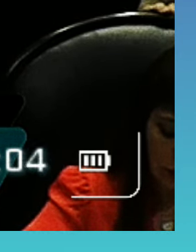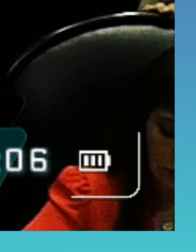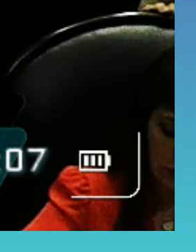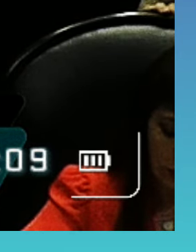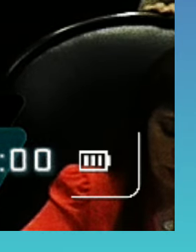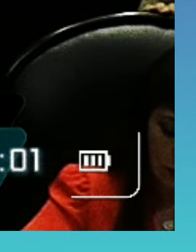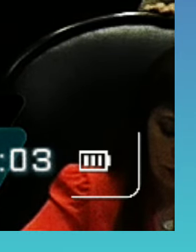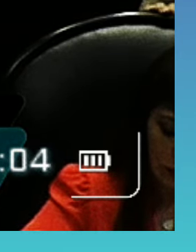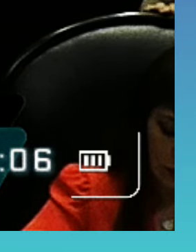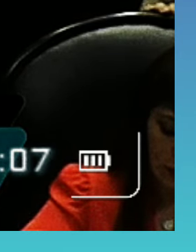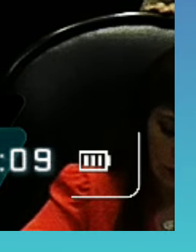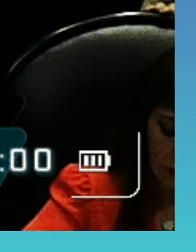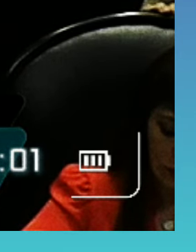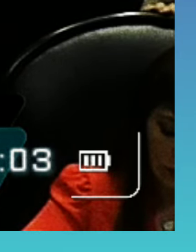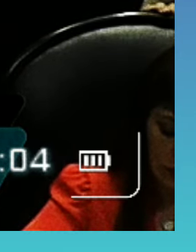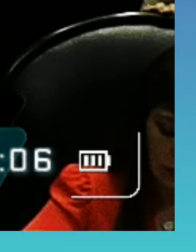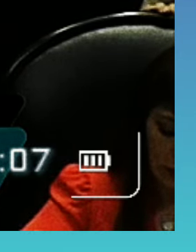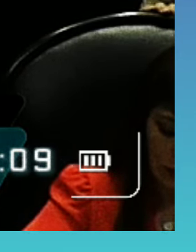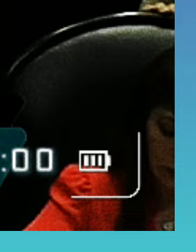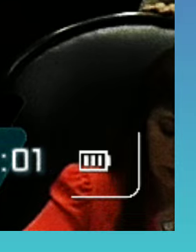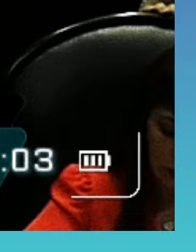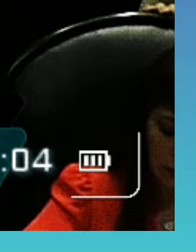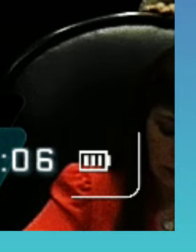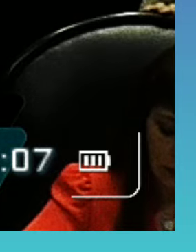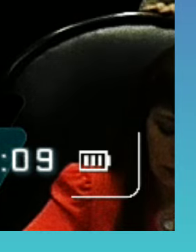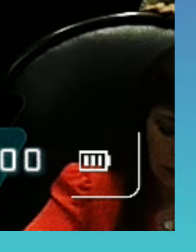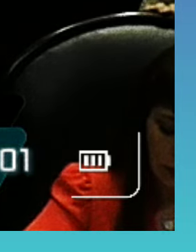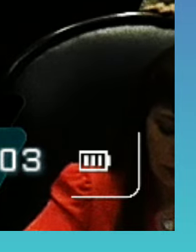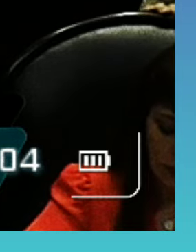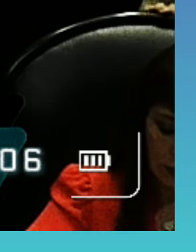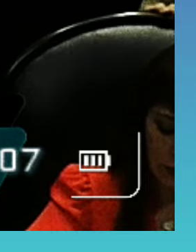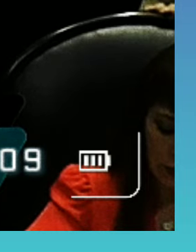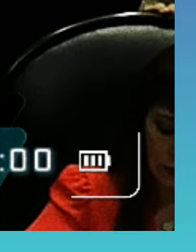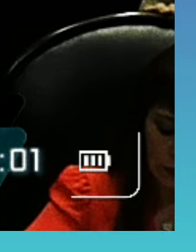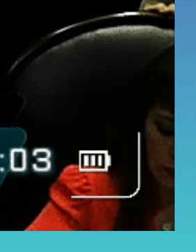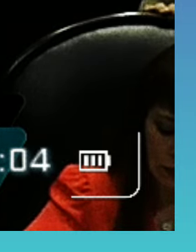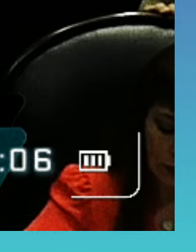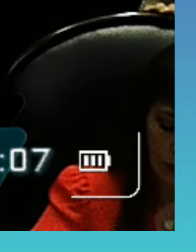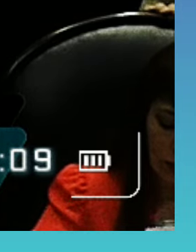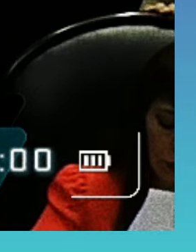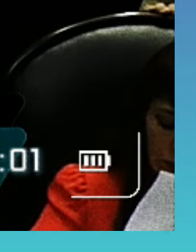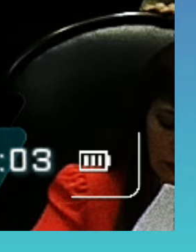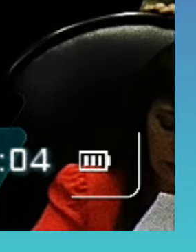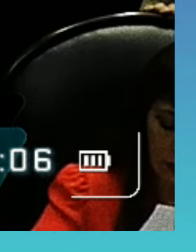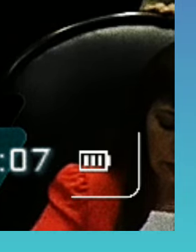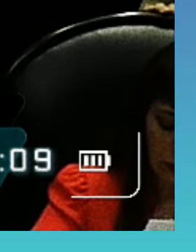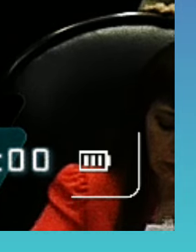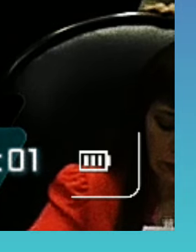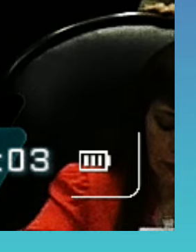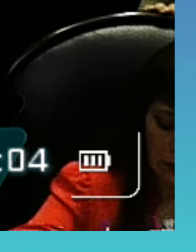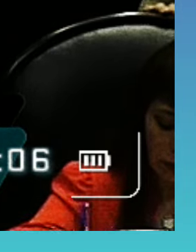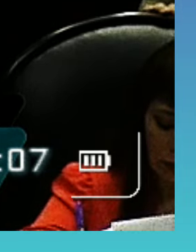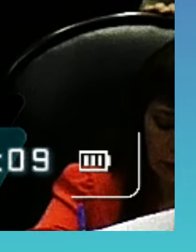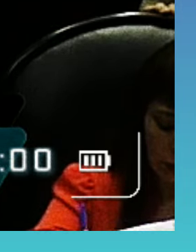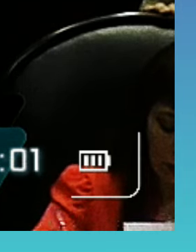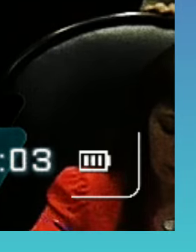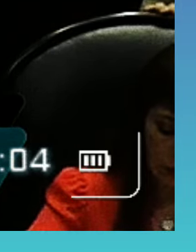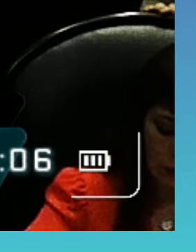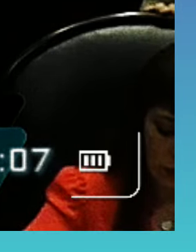contenido material, se actualiza de manera manifiesta e